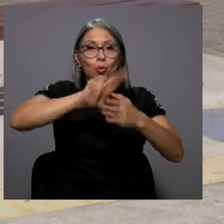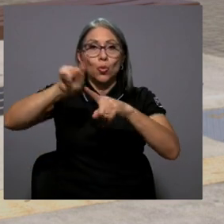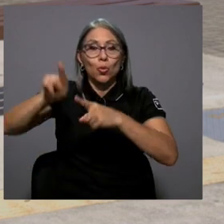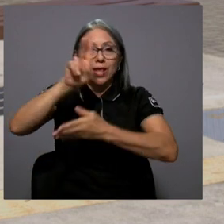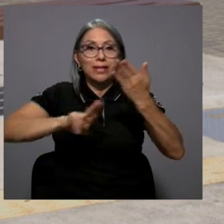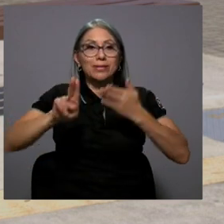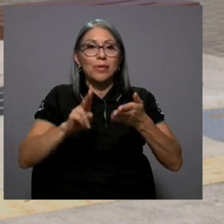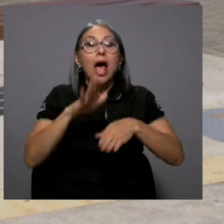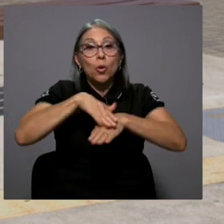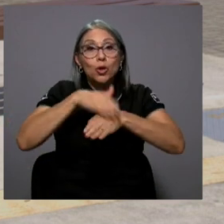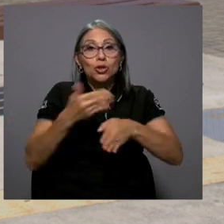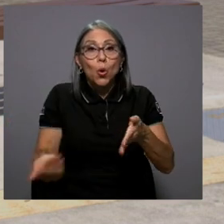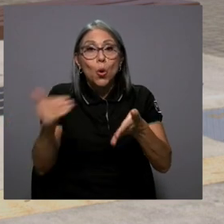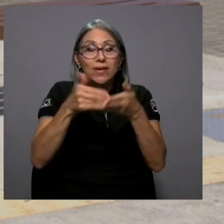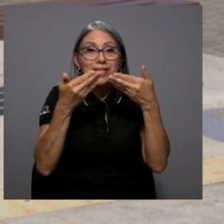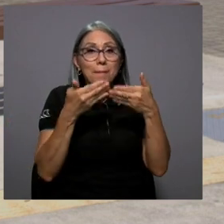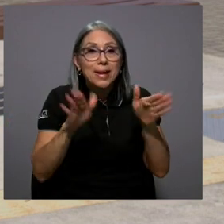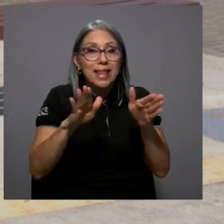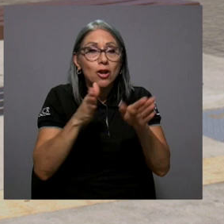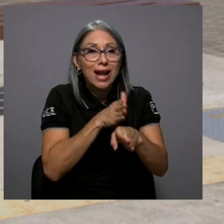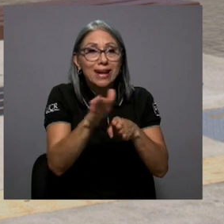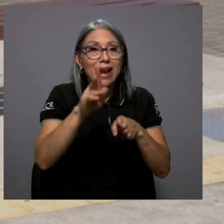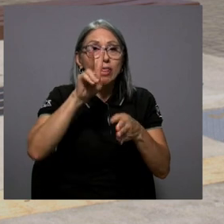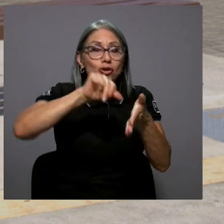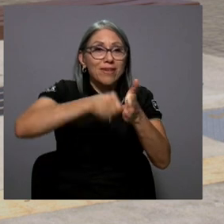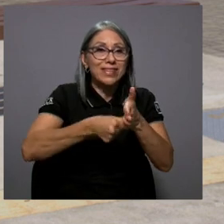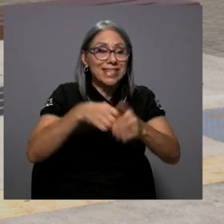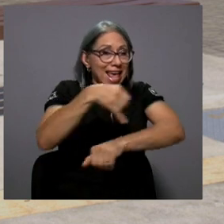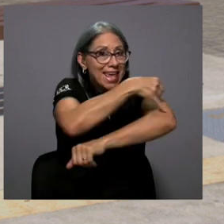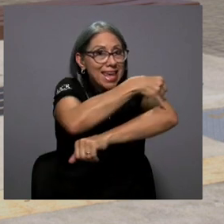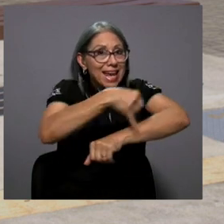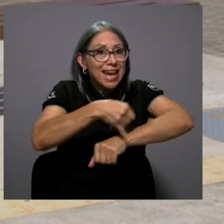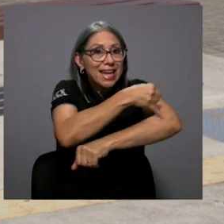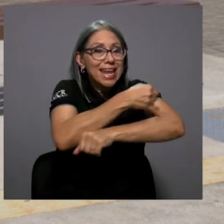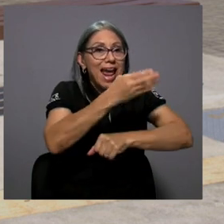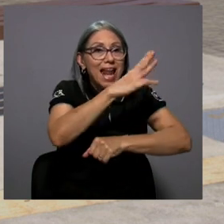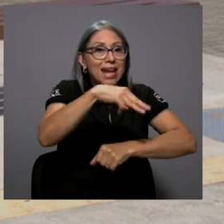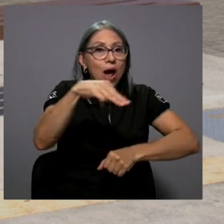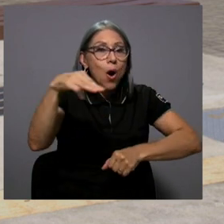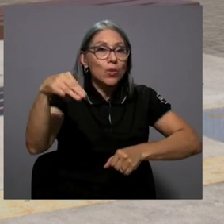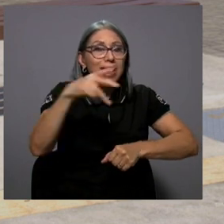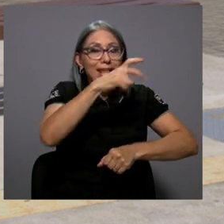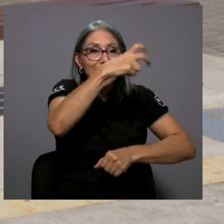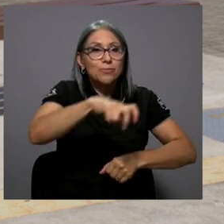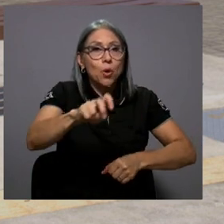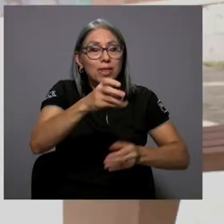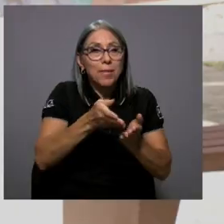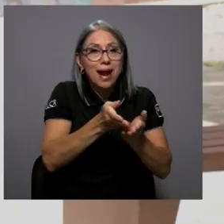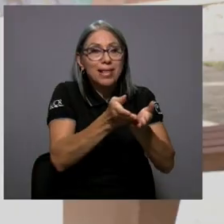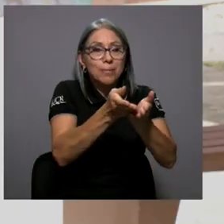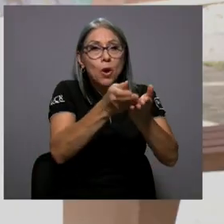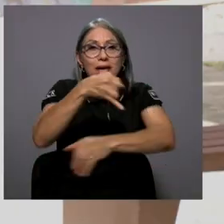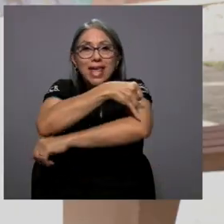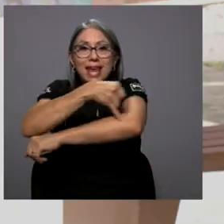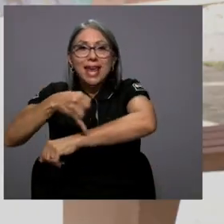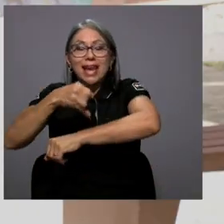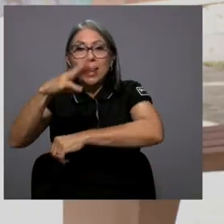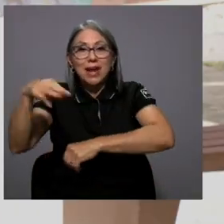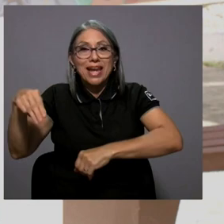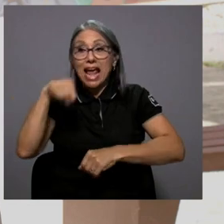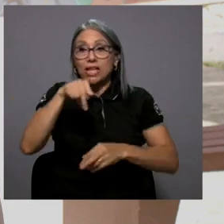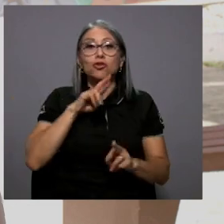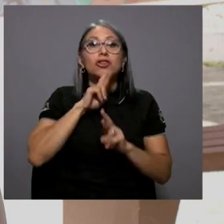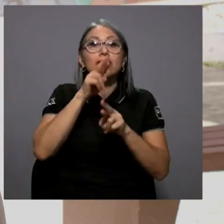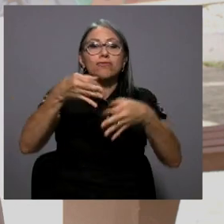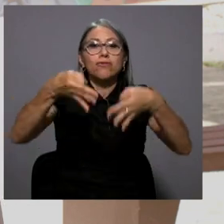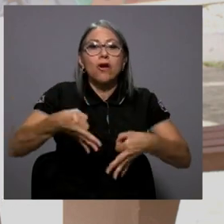la reapertura de la carrera con dos énfasis para el 2024, Ingeniería Náutica y Transporte Marítimo e Ingeniería Marina. Estos resultados reafirman